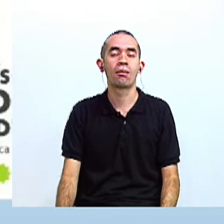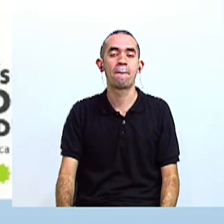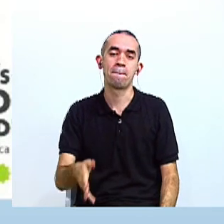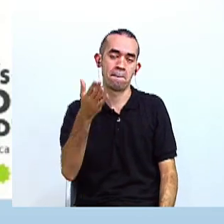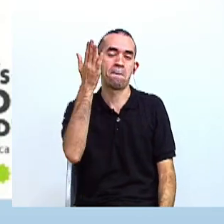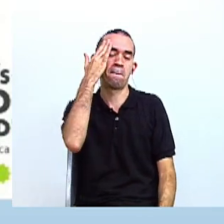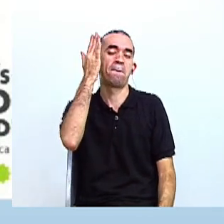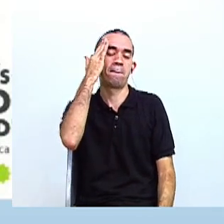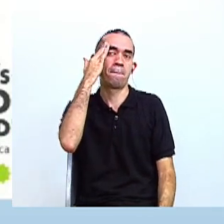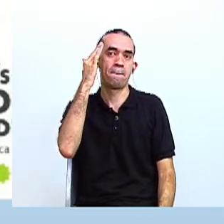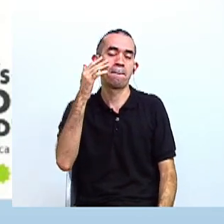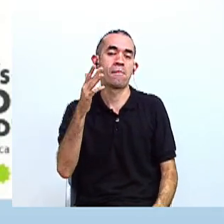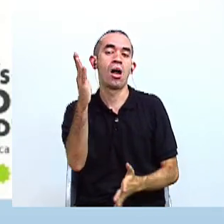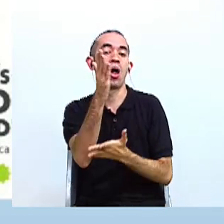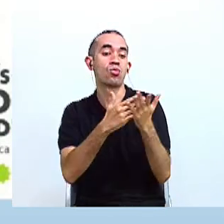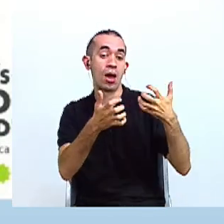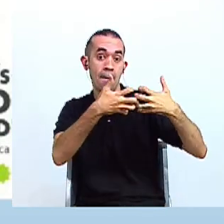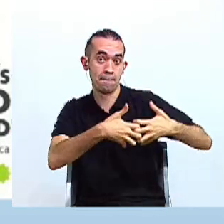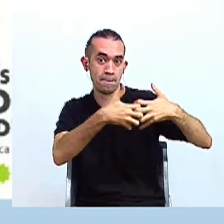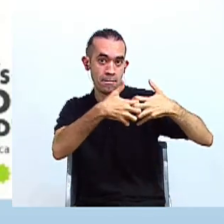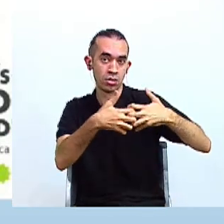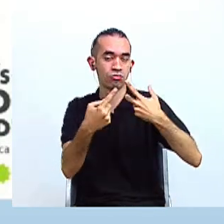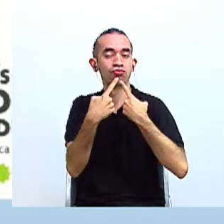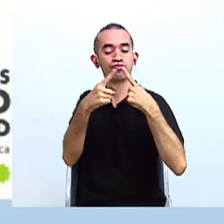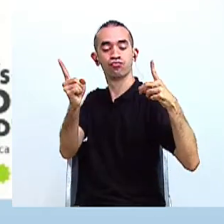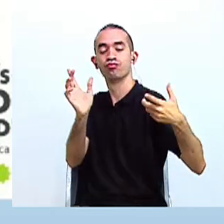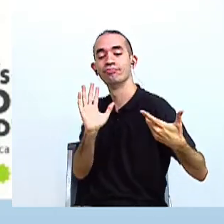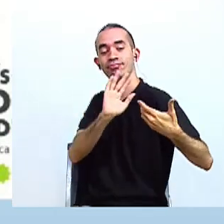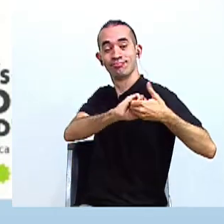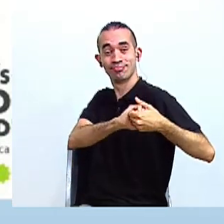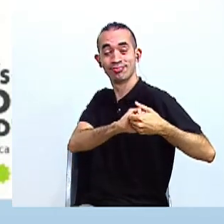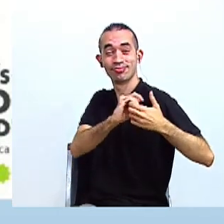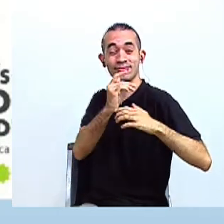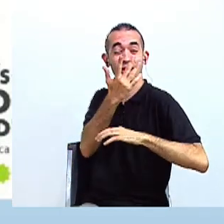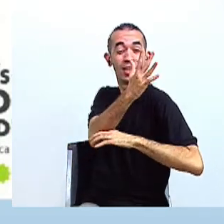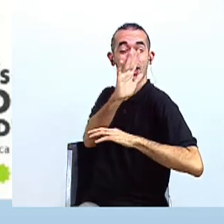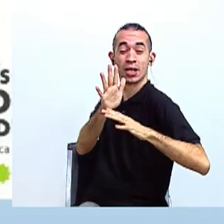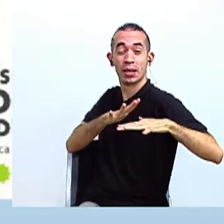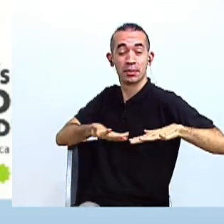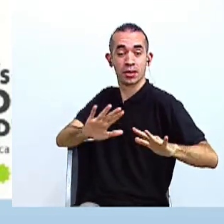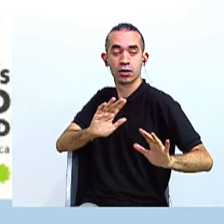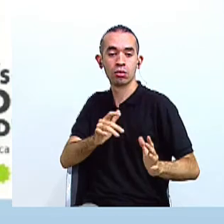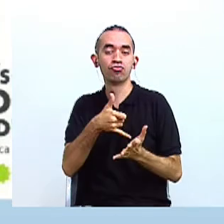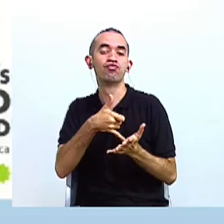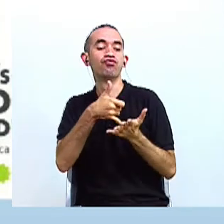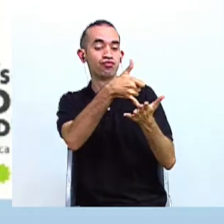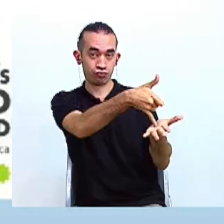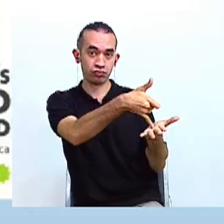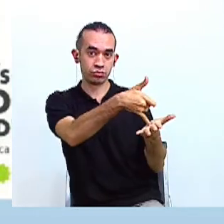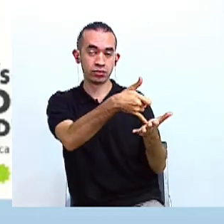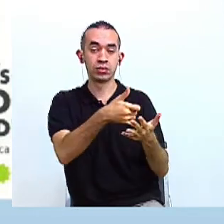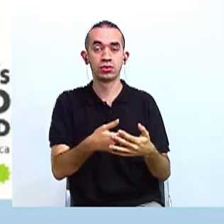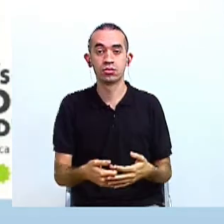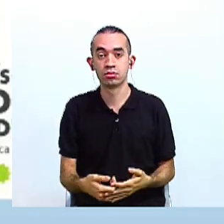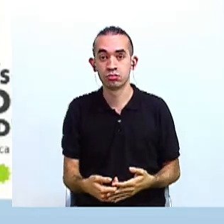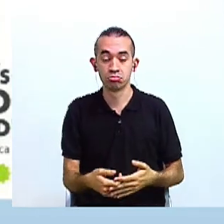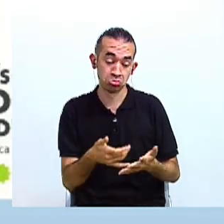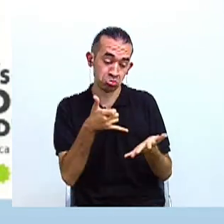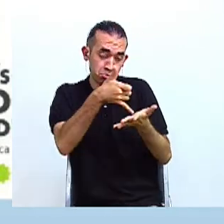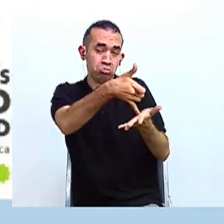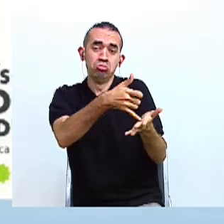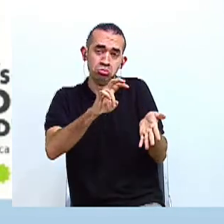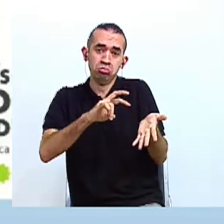el reconocimiento a empresas que se han declarado amigas del ambiente. Reciben un reconocimiento especial por su